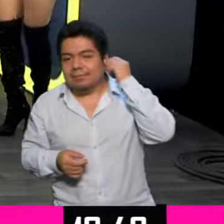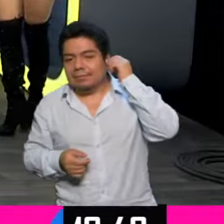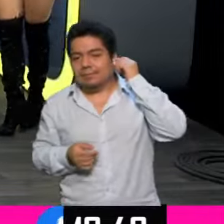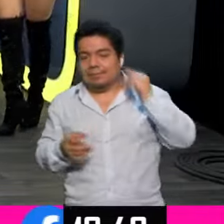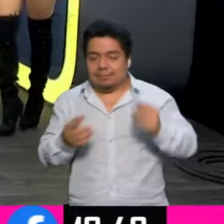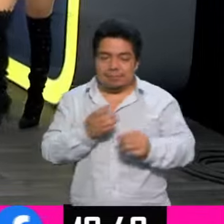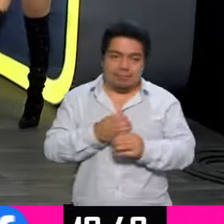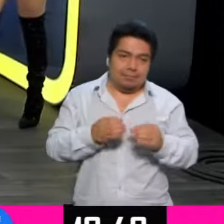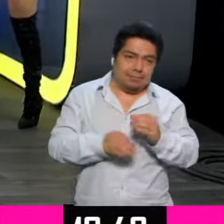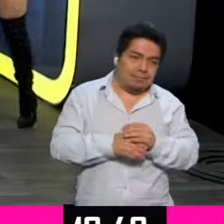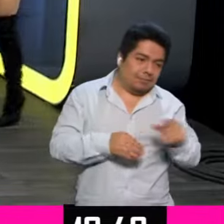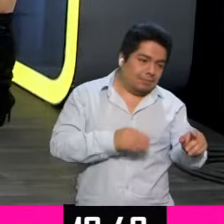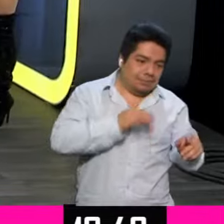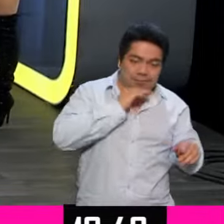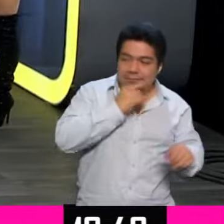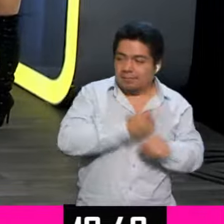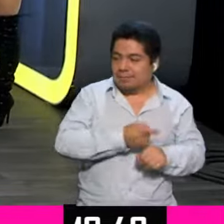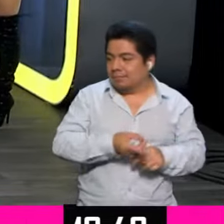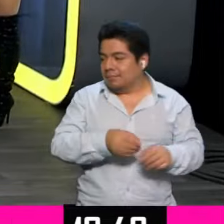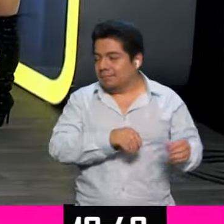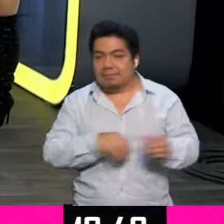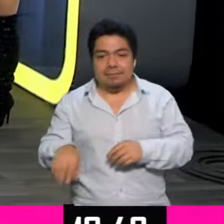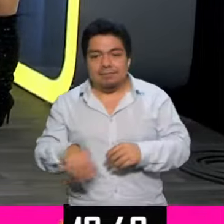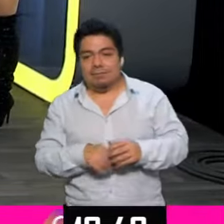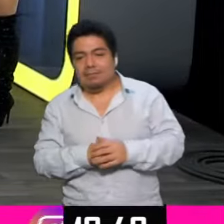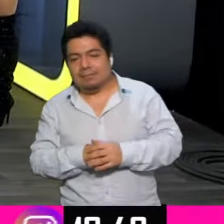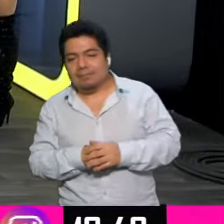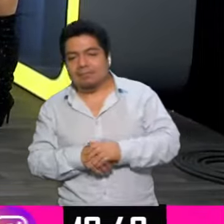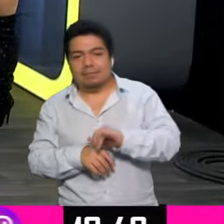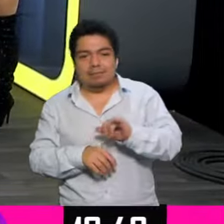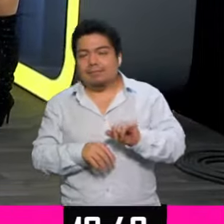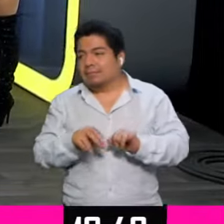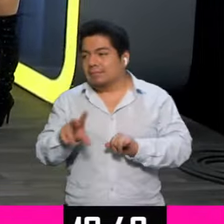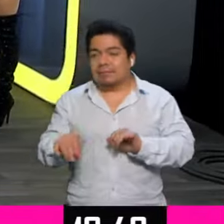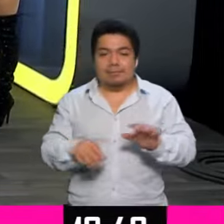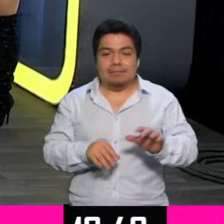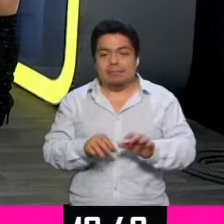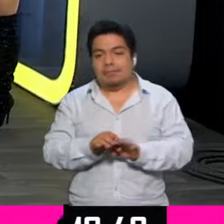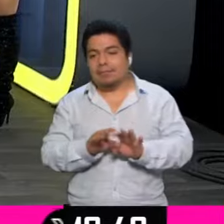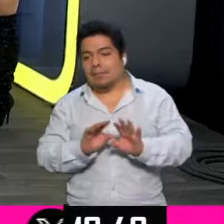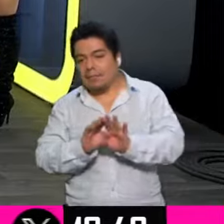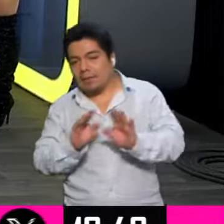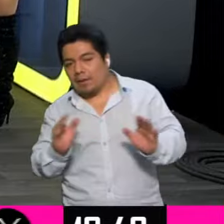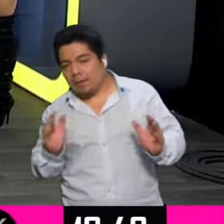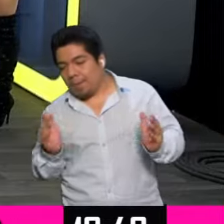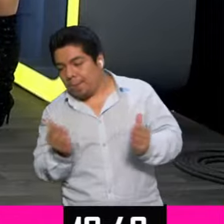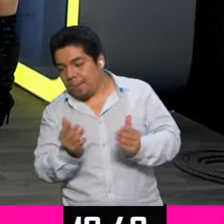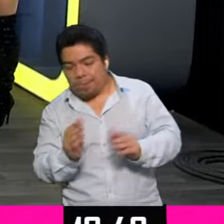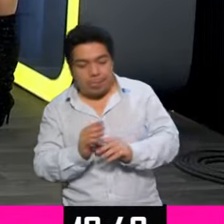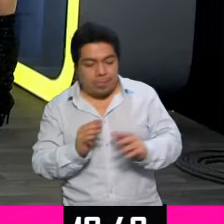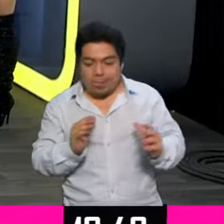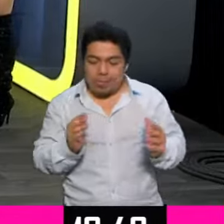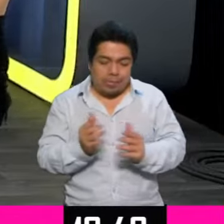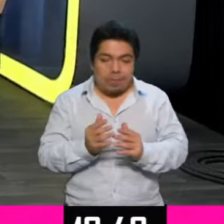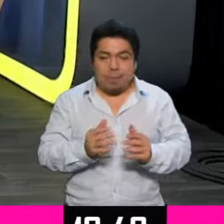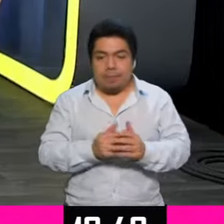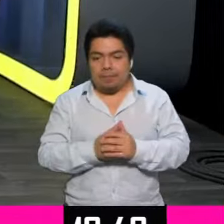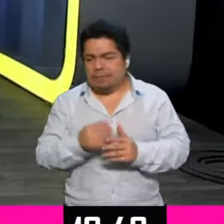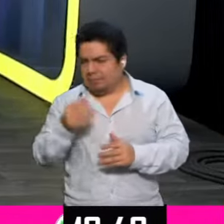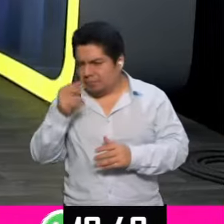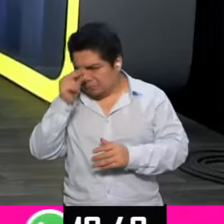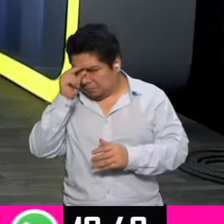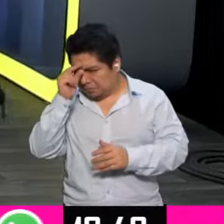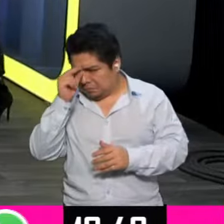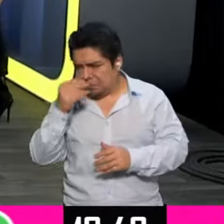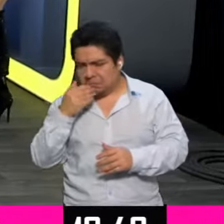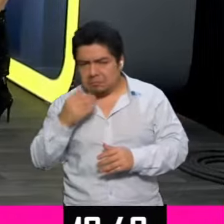acá. A ver, cabe. No, ¿sabe qué? Hay que cerrarle aquí un poquito. Ah, mire, qué inteligente es usted,